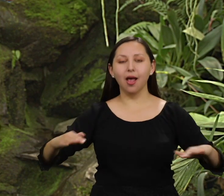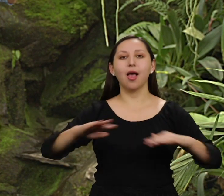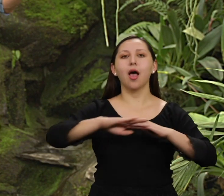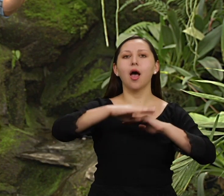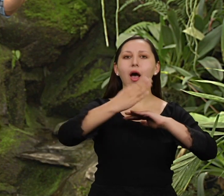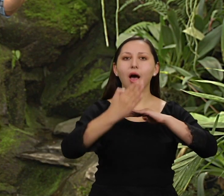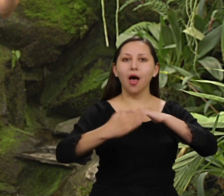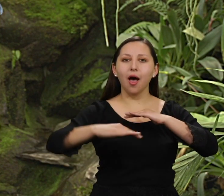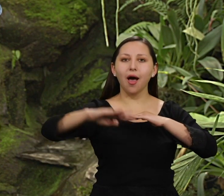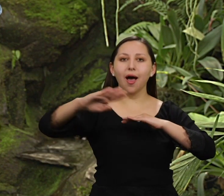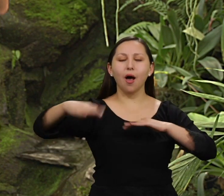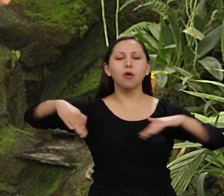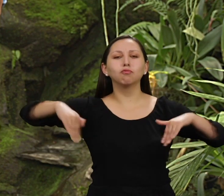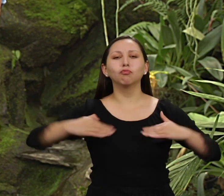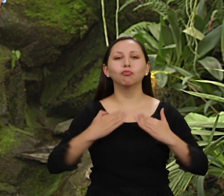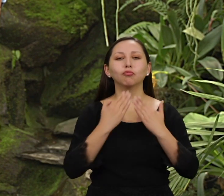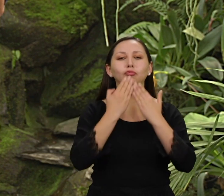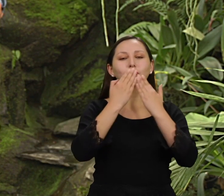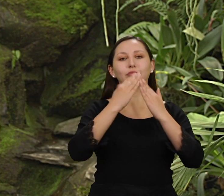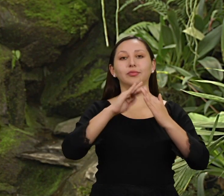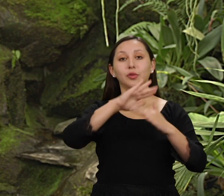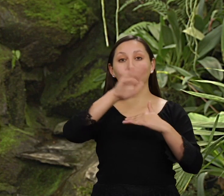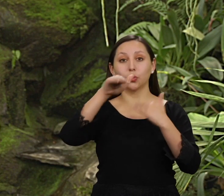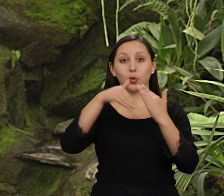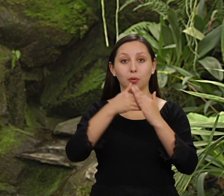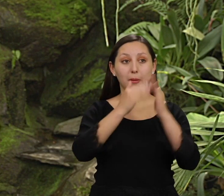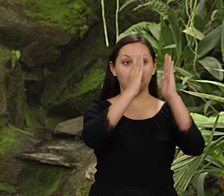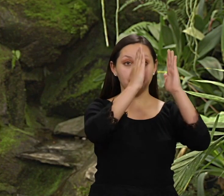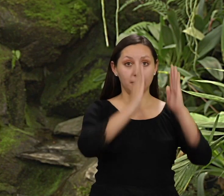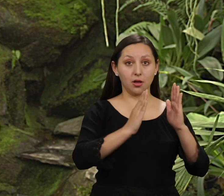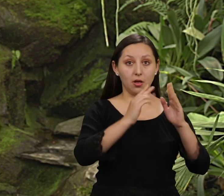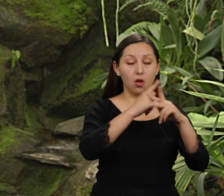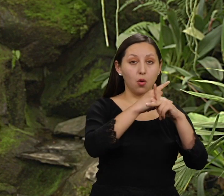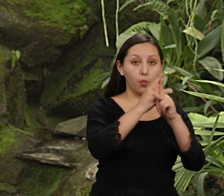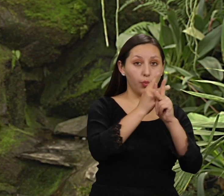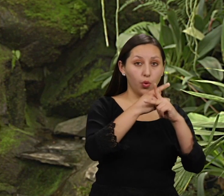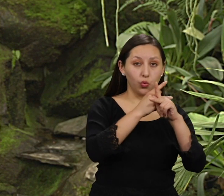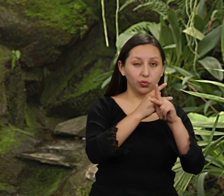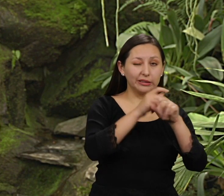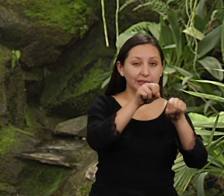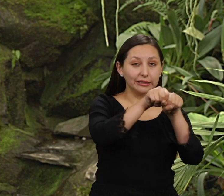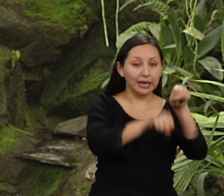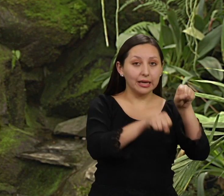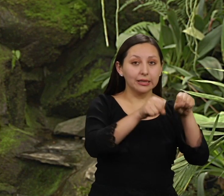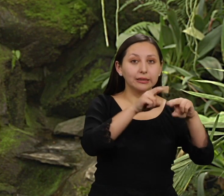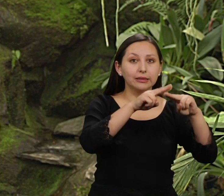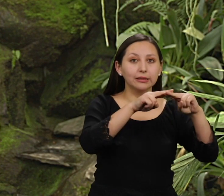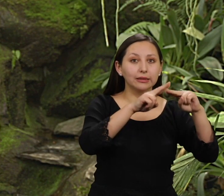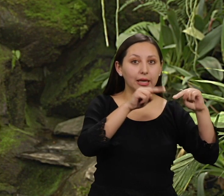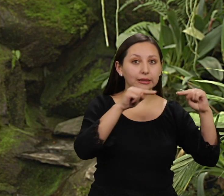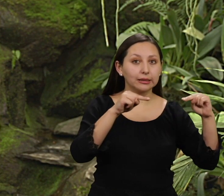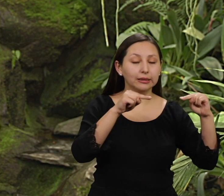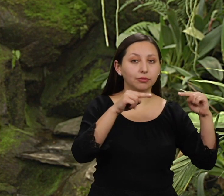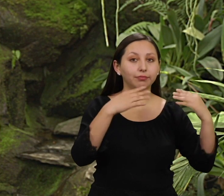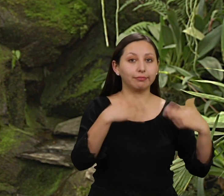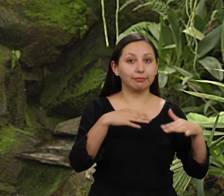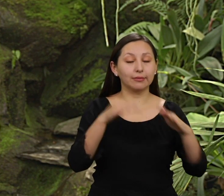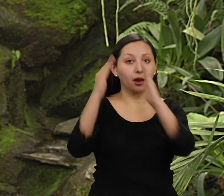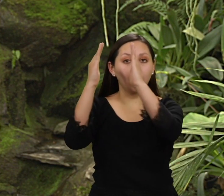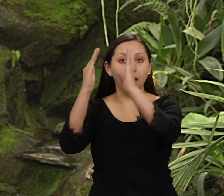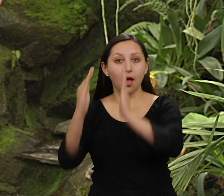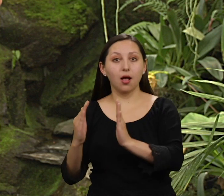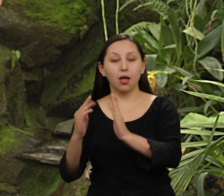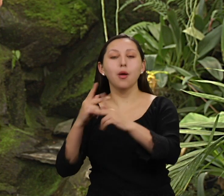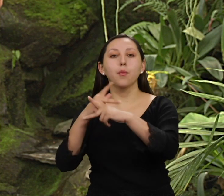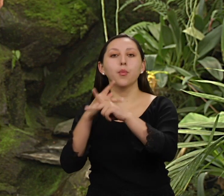tierra De aire Dividido en dos lados En un lado van a poner los productos no biodegradables Que hacen daño al planeta